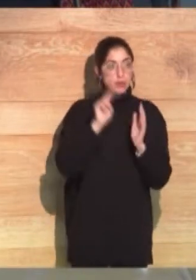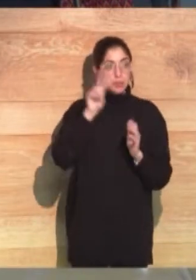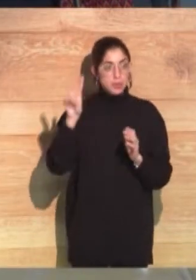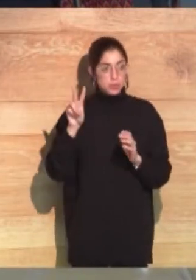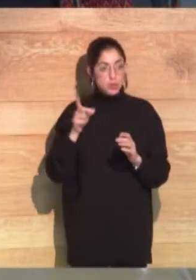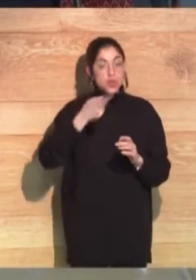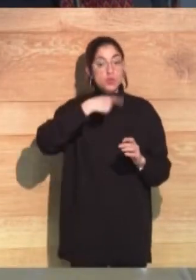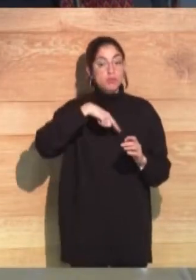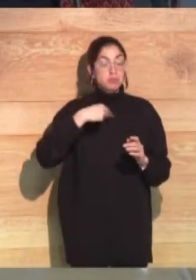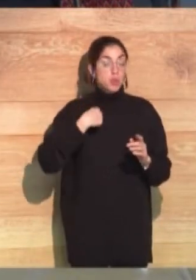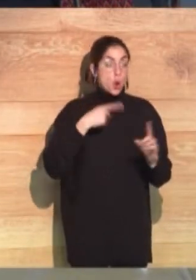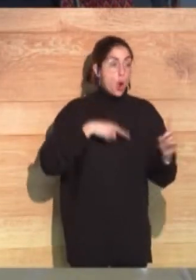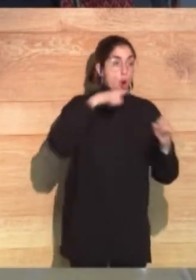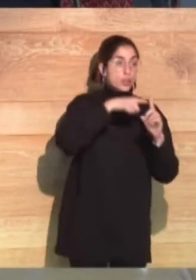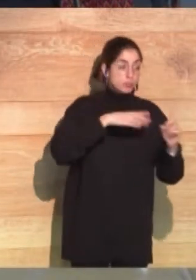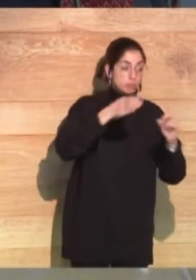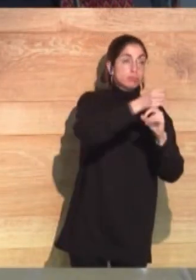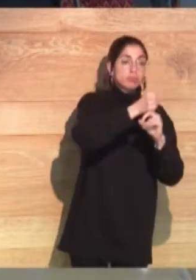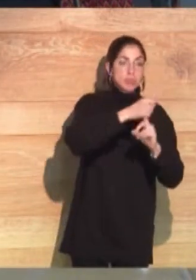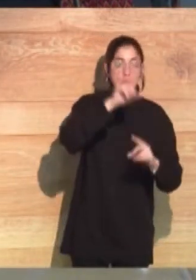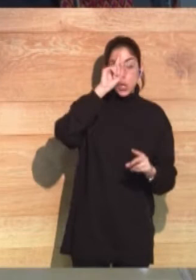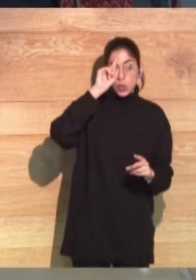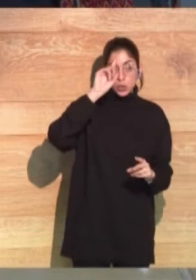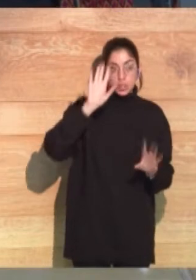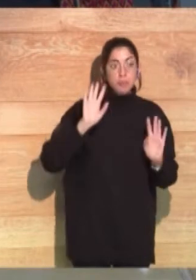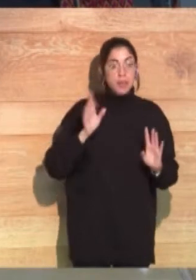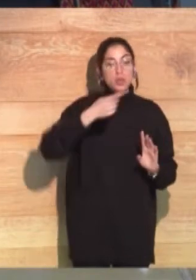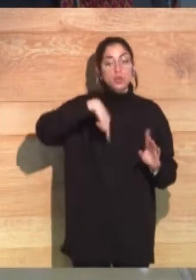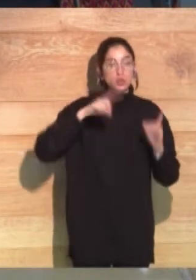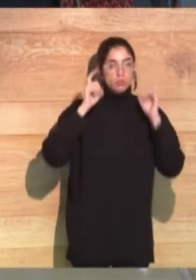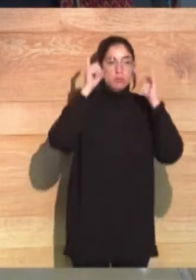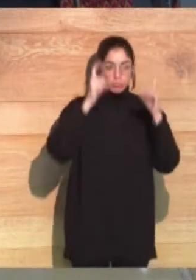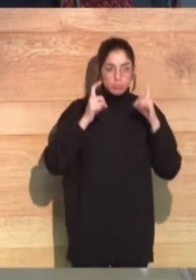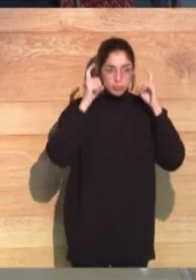objetivo, pero se están haciendo esfuerzos para conseguirlo.